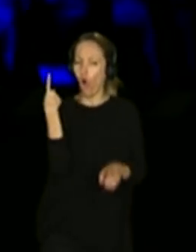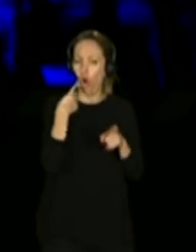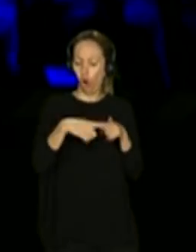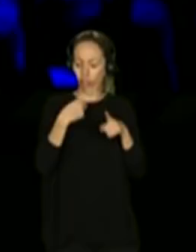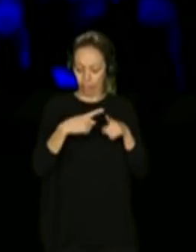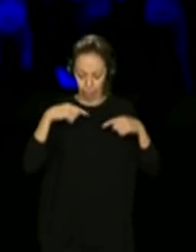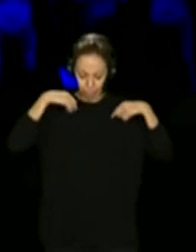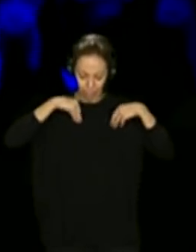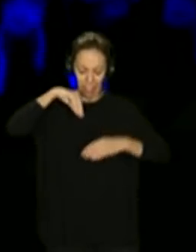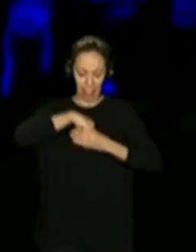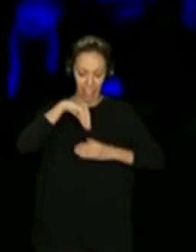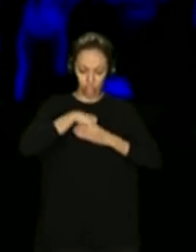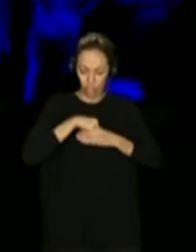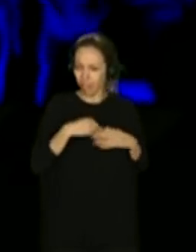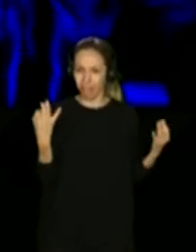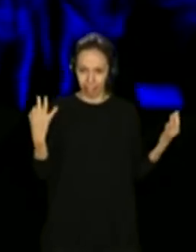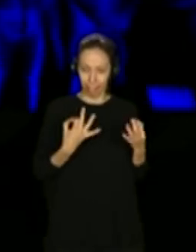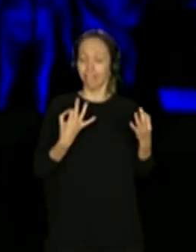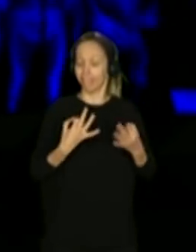viviendo en mi